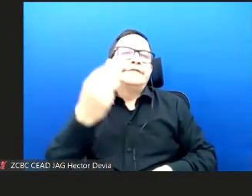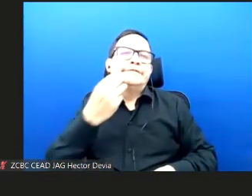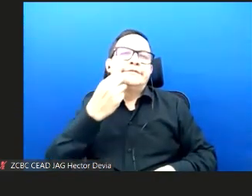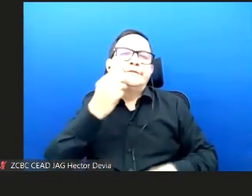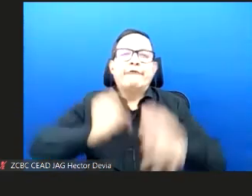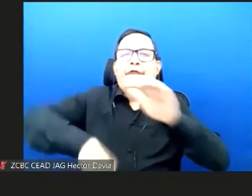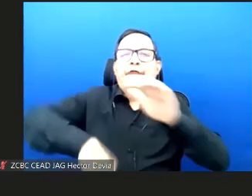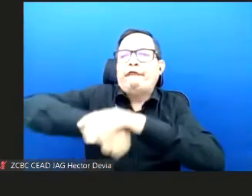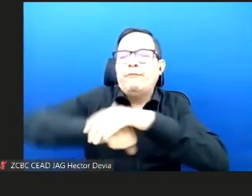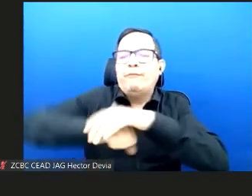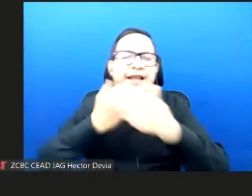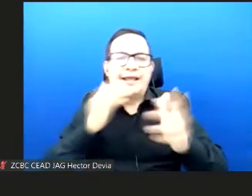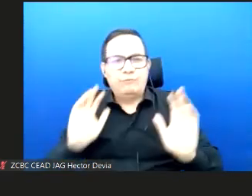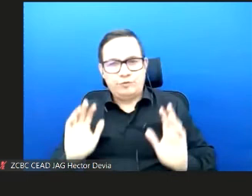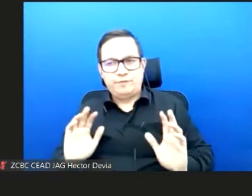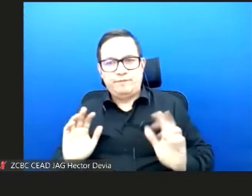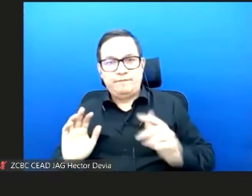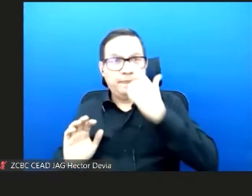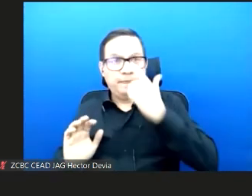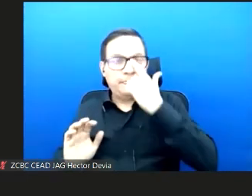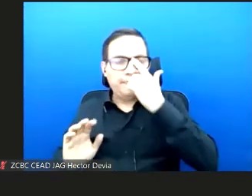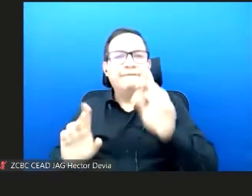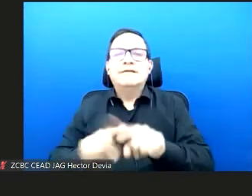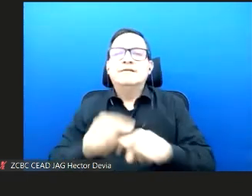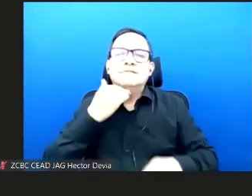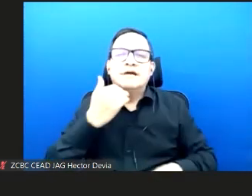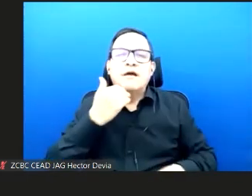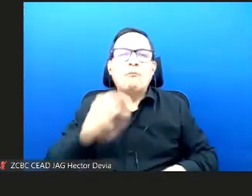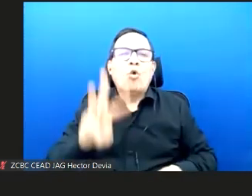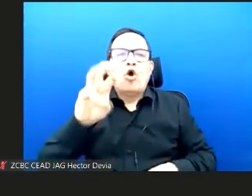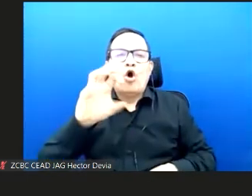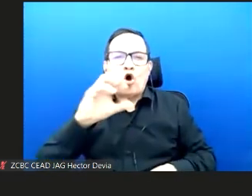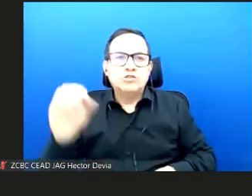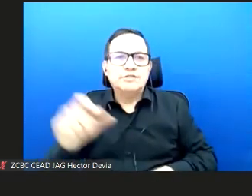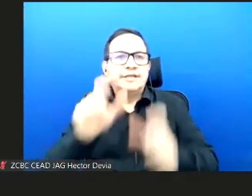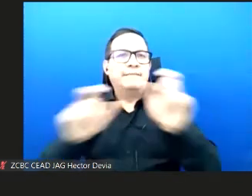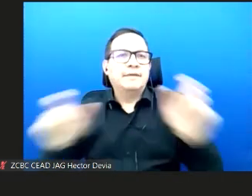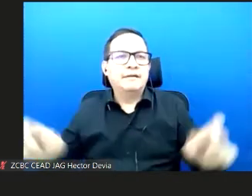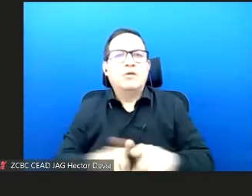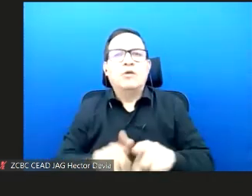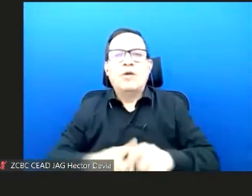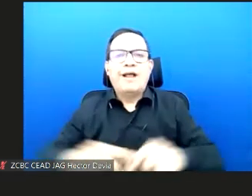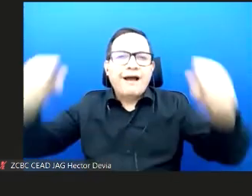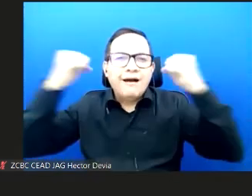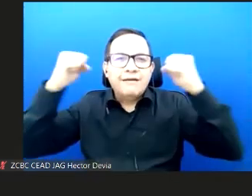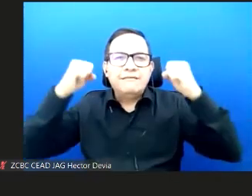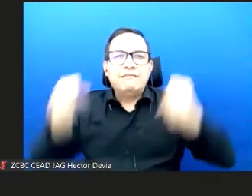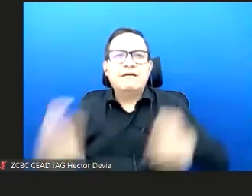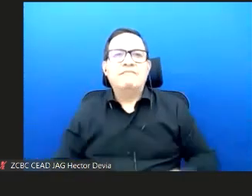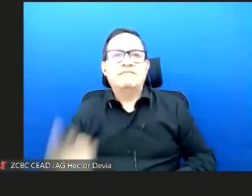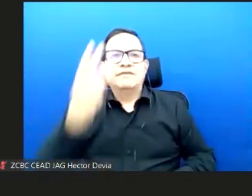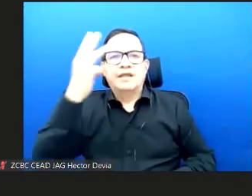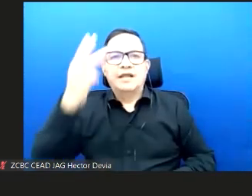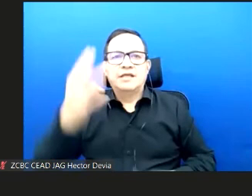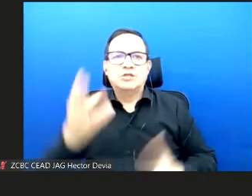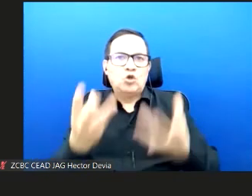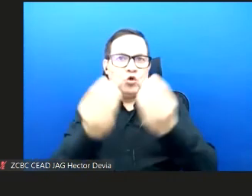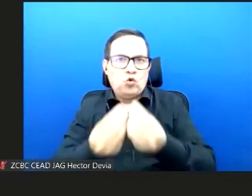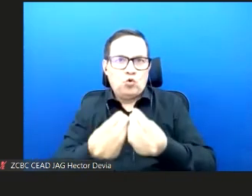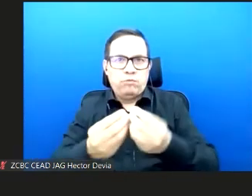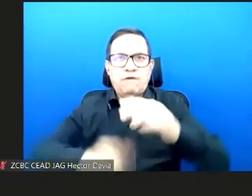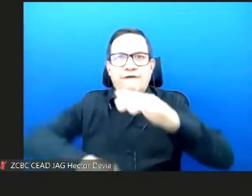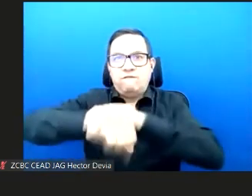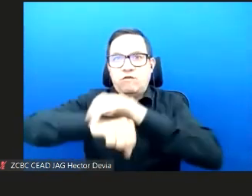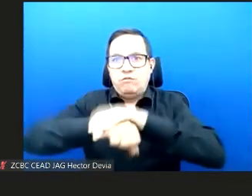entonces que, bueno, no sé, 80 personas son hinchas de 3 equipos de fútbol. Parten de ese dato,